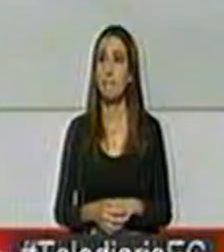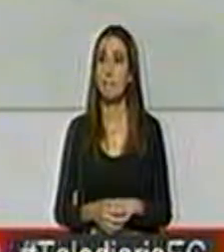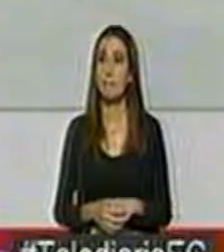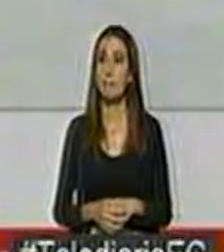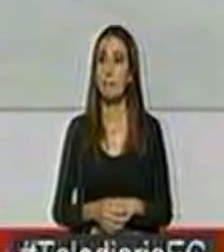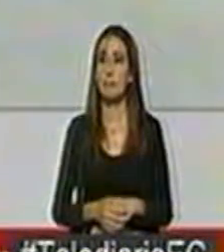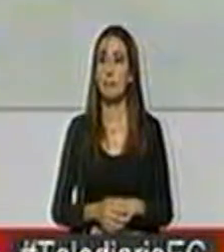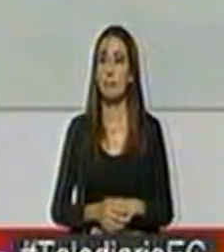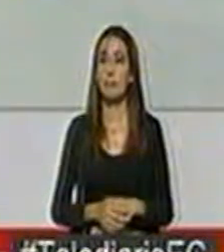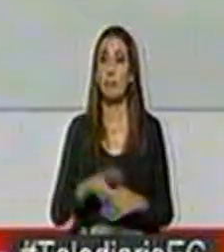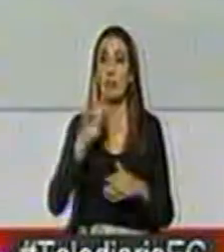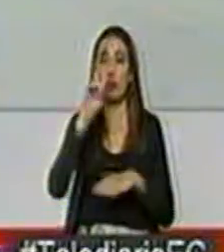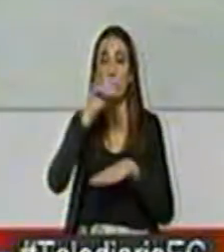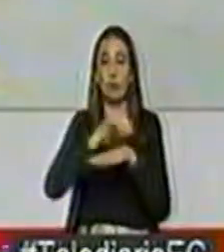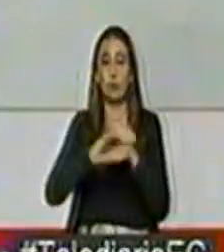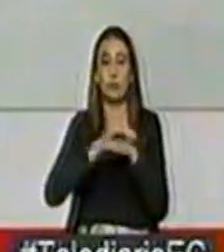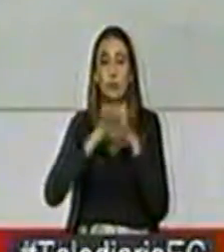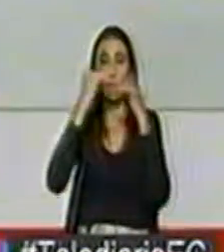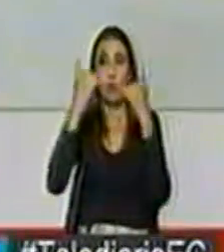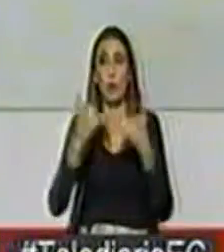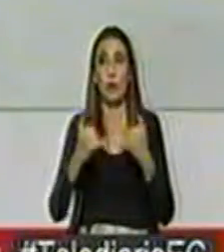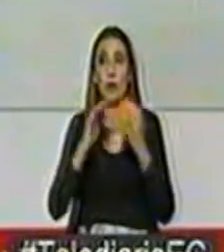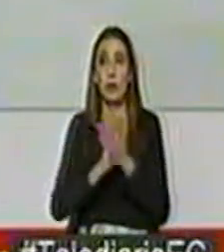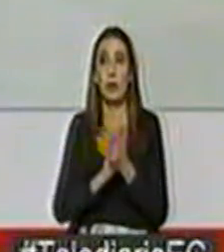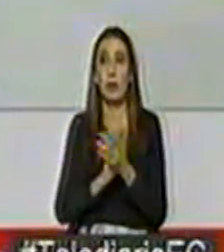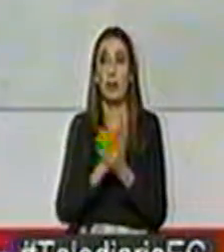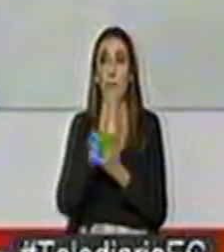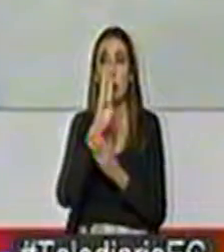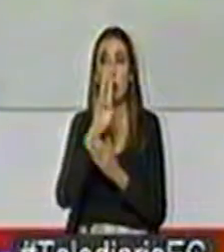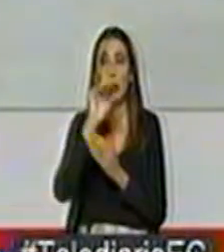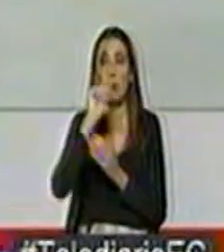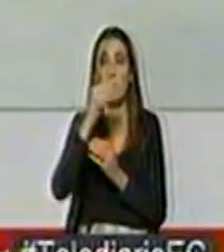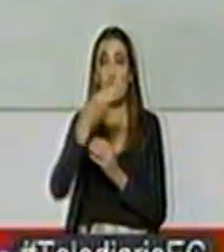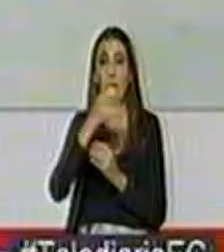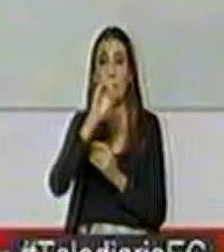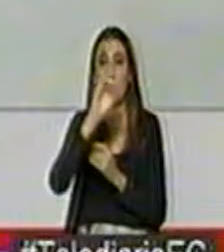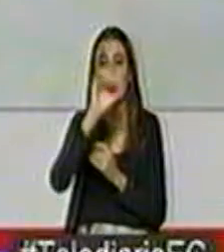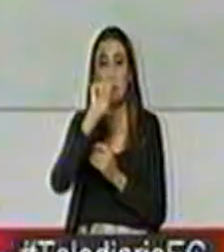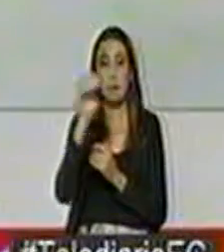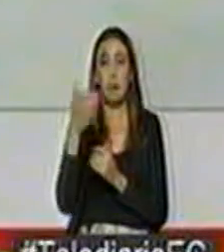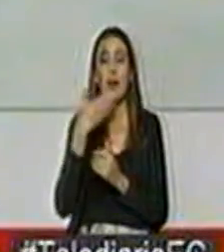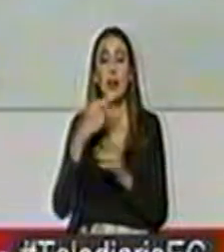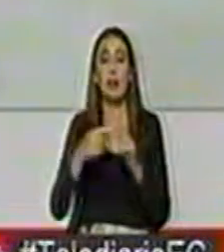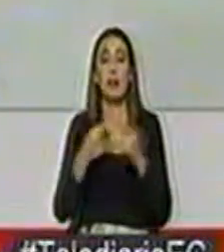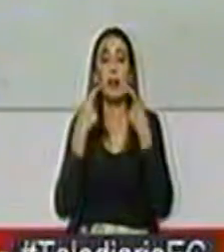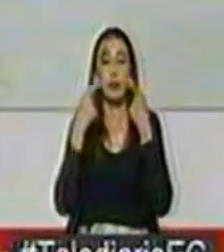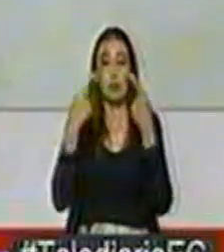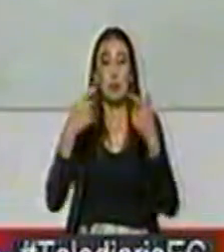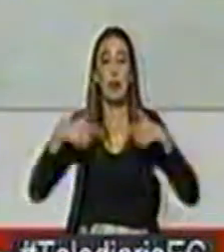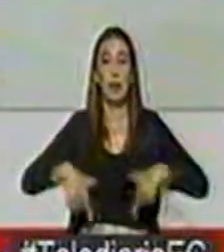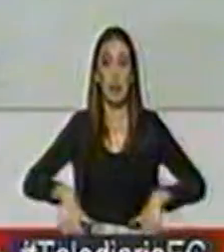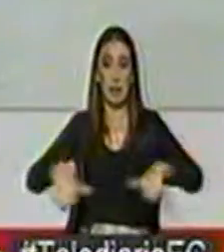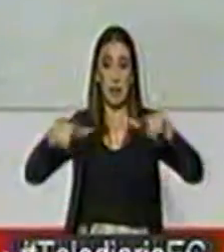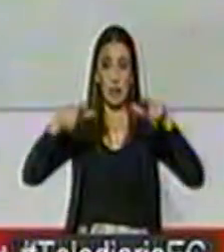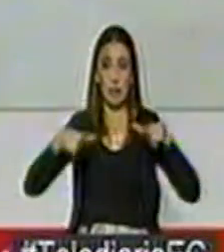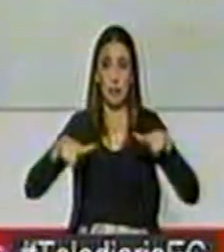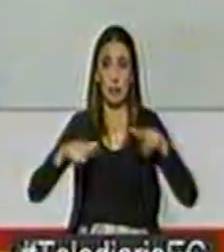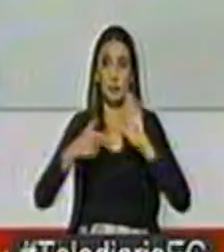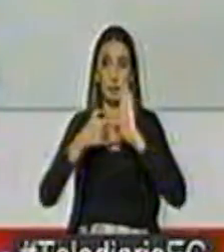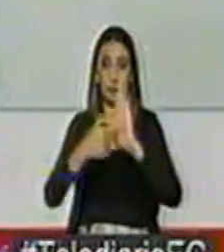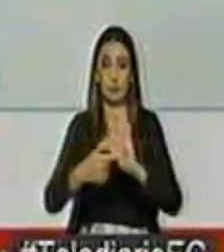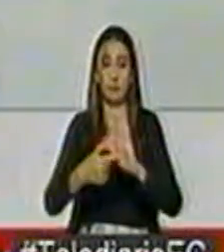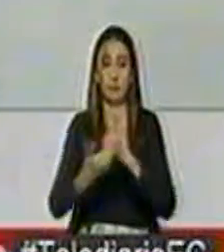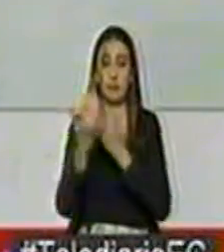14 horas en punto, retomamos la señal desde la ciudad de Bahía de Caracas, en la provincia de Manabí. Como hemos escuchado, el presidente de la República, Lenín Moreno,